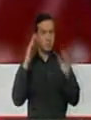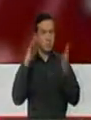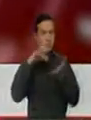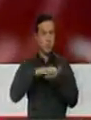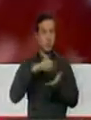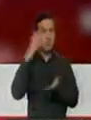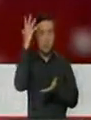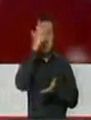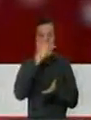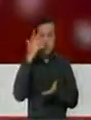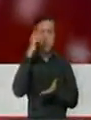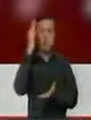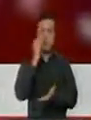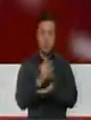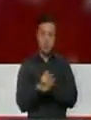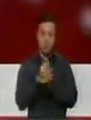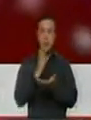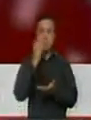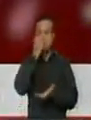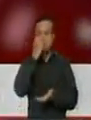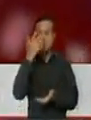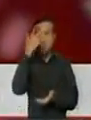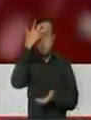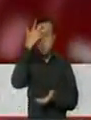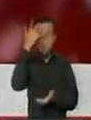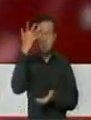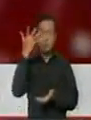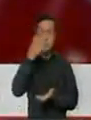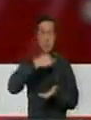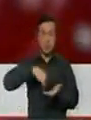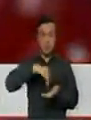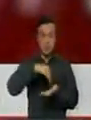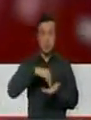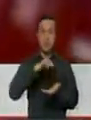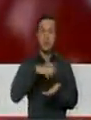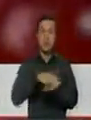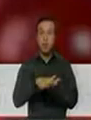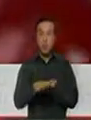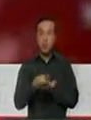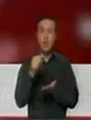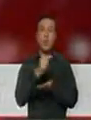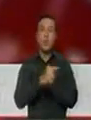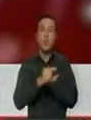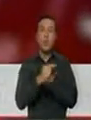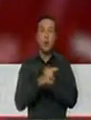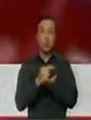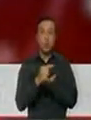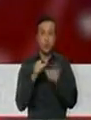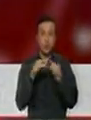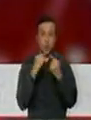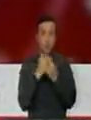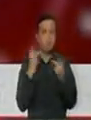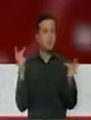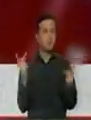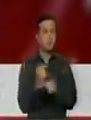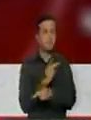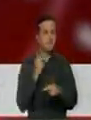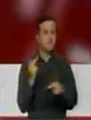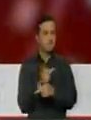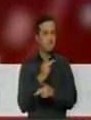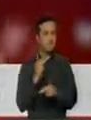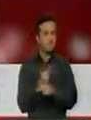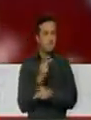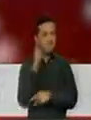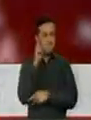provincias de Esmeraldas, Cotopaxi, Santo Domingo de los Áchilas, Manabí, Los Ríos y Guayas. La estructura criminal, según explicaron las